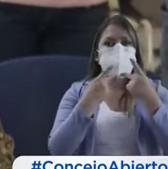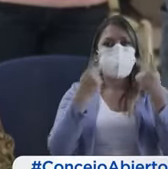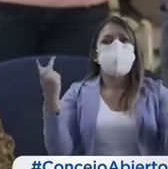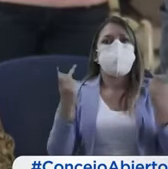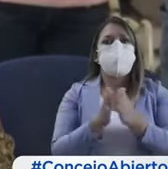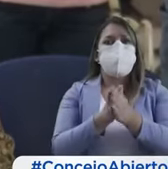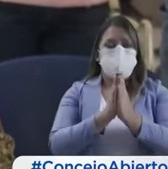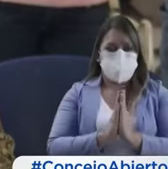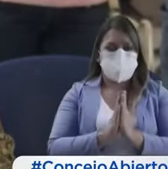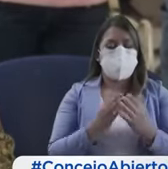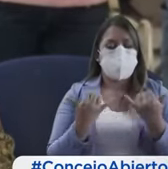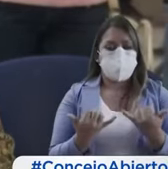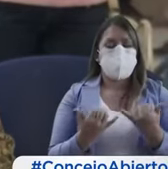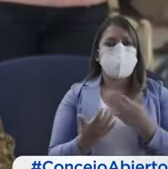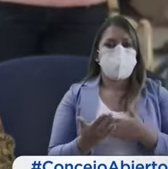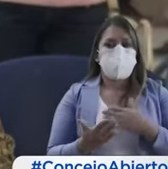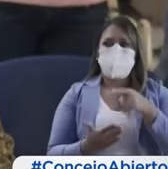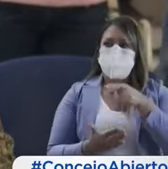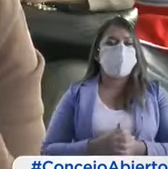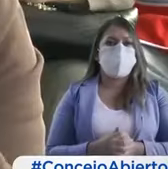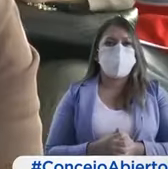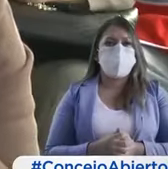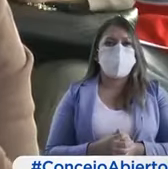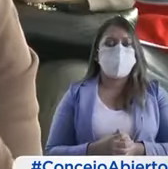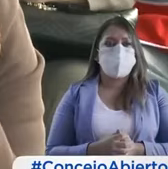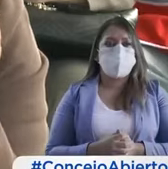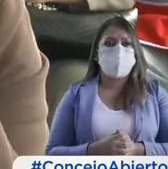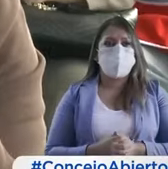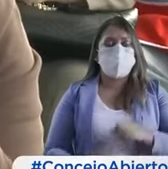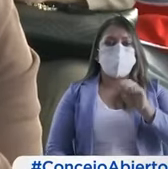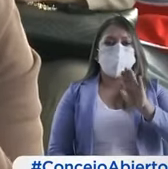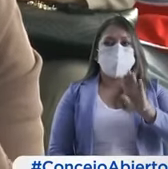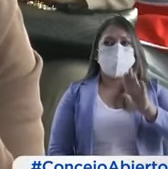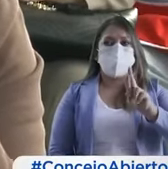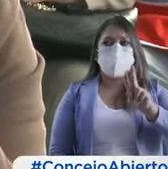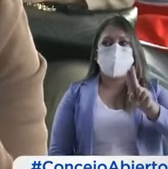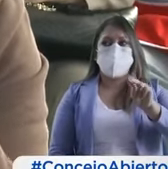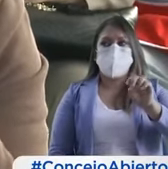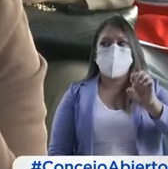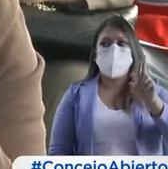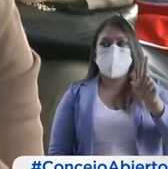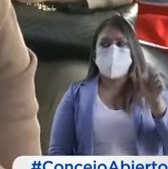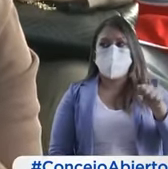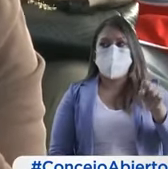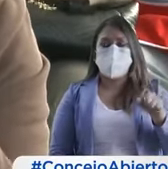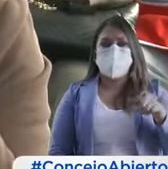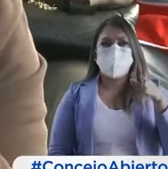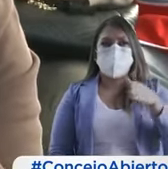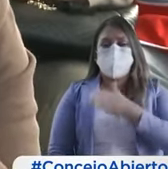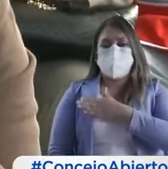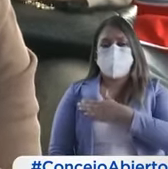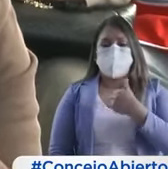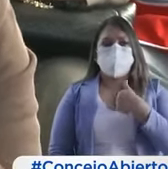mi pedido y lo repito ahora, de que renuncie, señor alcalde. Estefanía Grunauer es tuya, sí, es de confianza, sí, va a tal sector, sí, tranquilo,